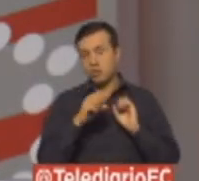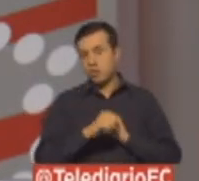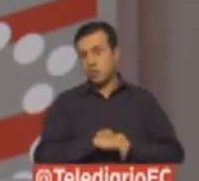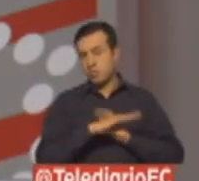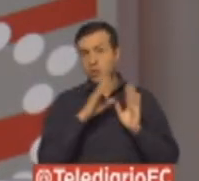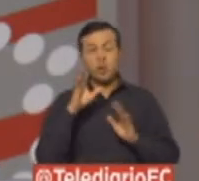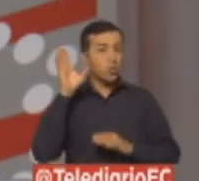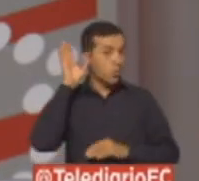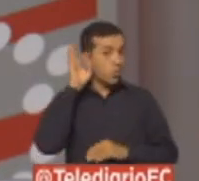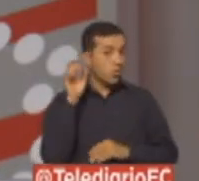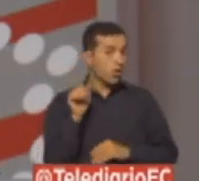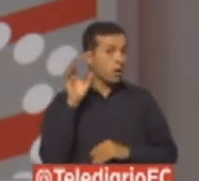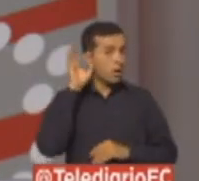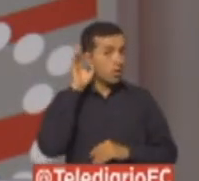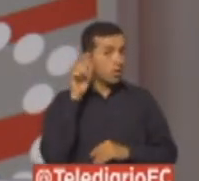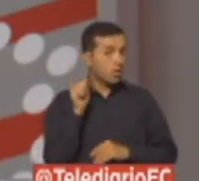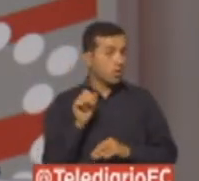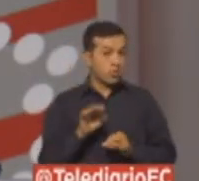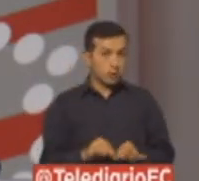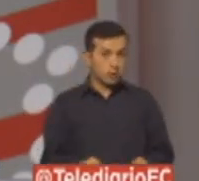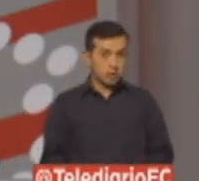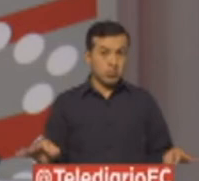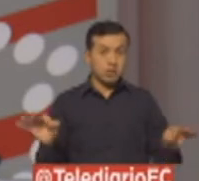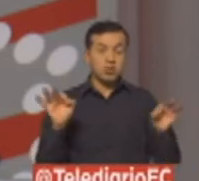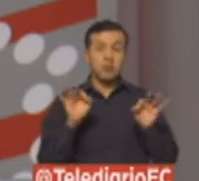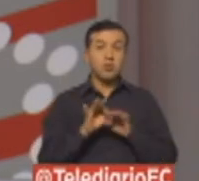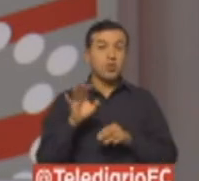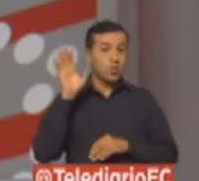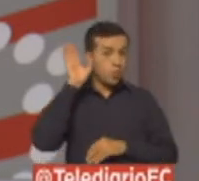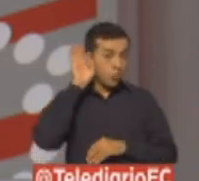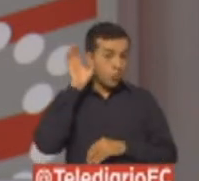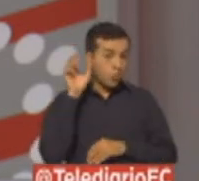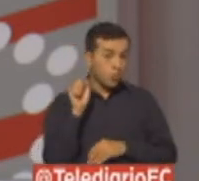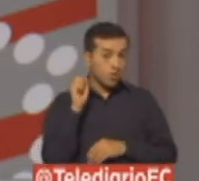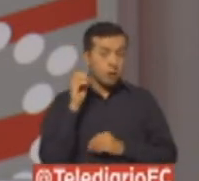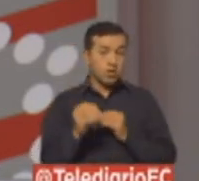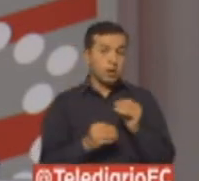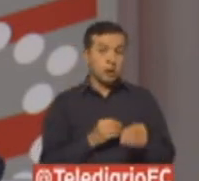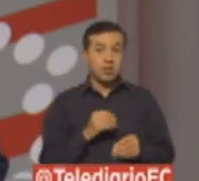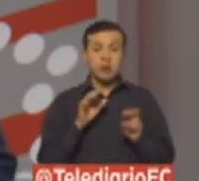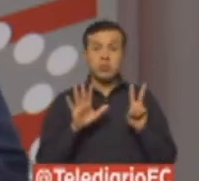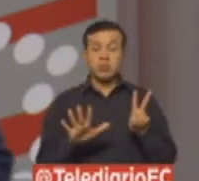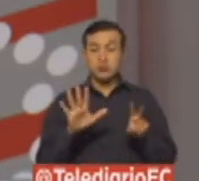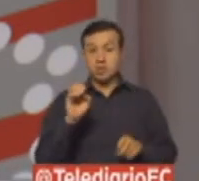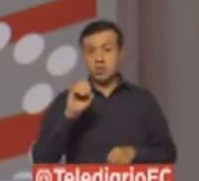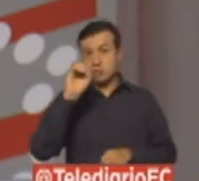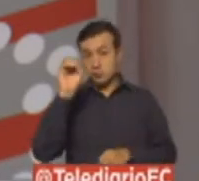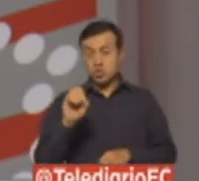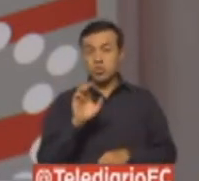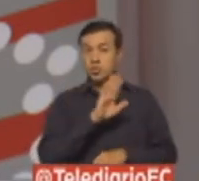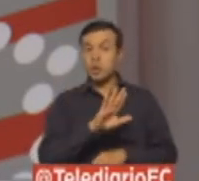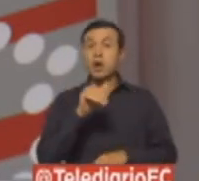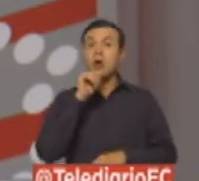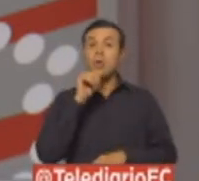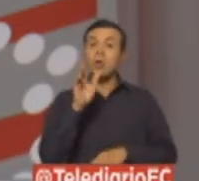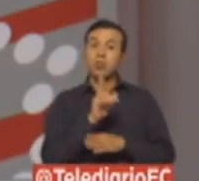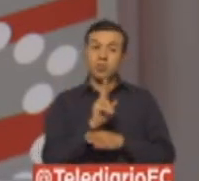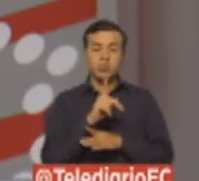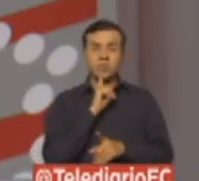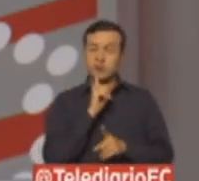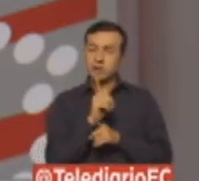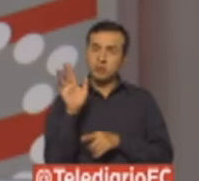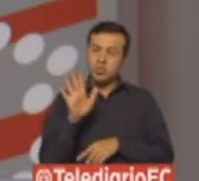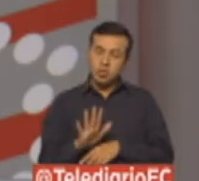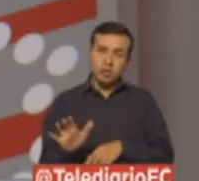cuenca para nosotros una bandera emblemática cuenca trata el 7 por 70 por ciento de su agua residual eso es un ejemplo